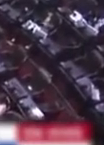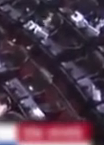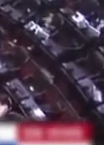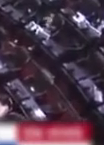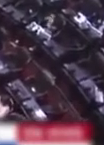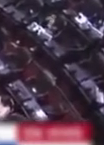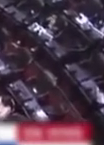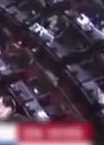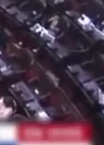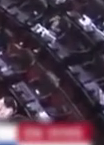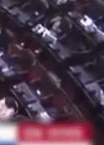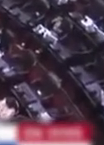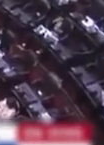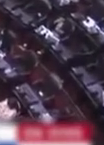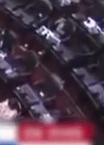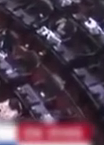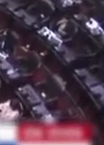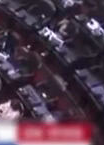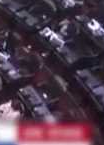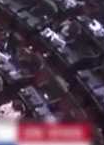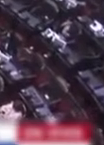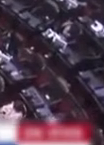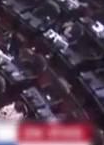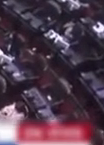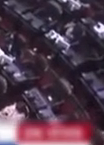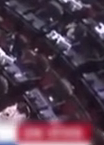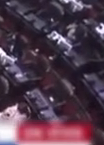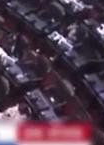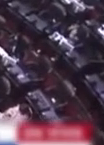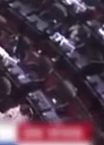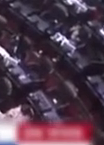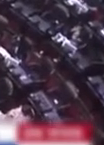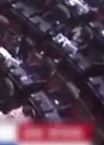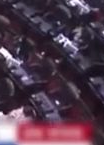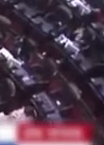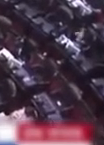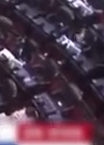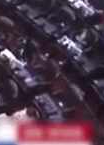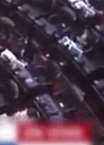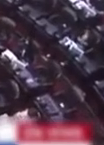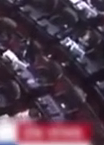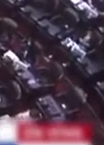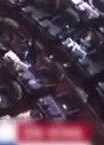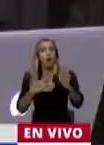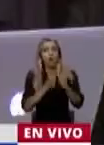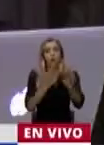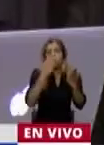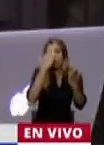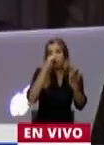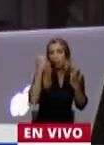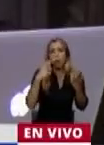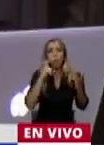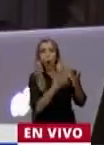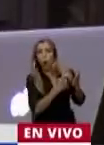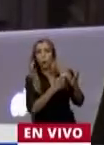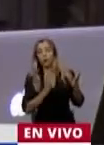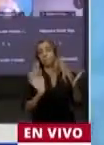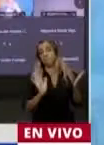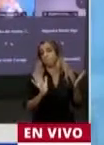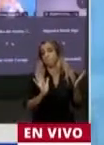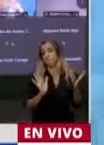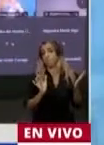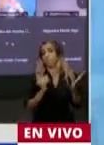patrimonio nosotros consideramos que de acuerdo a los números que nos han dado en calculamos que van a ser entre